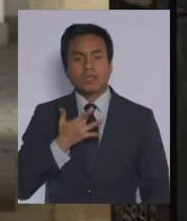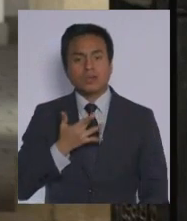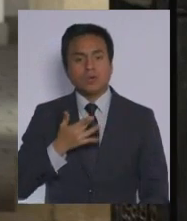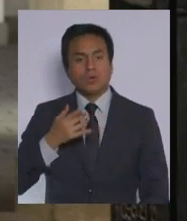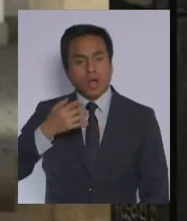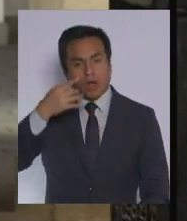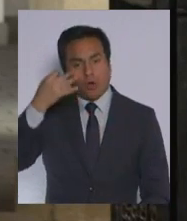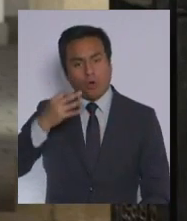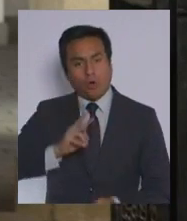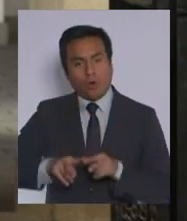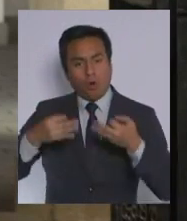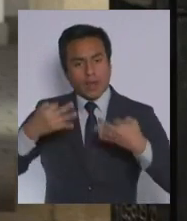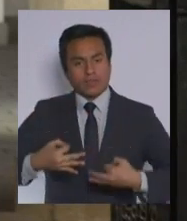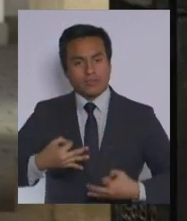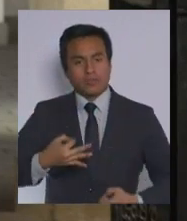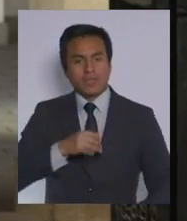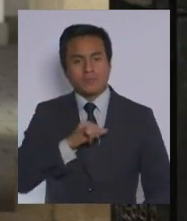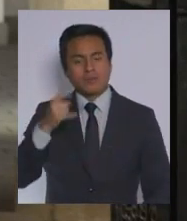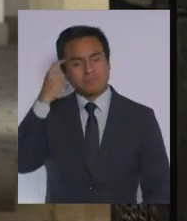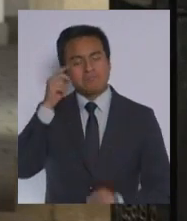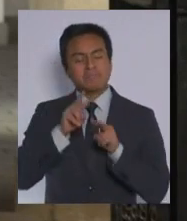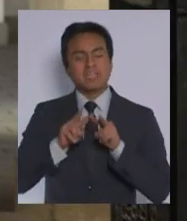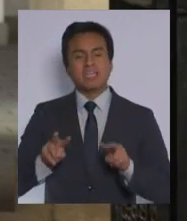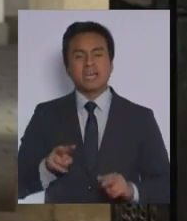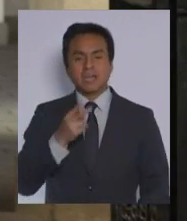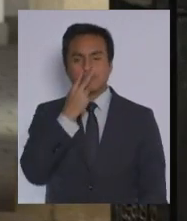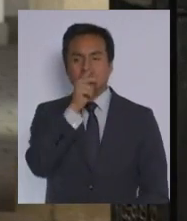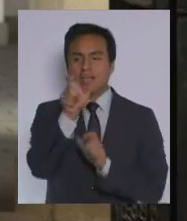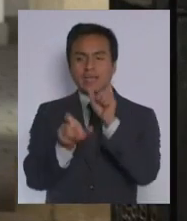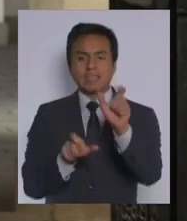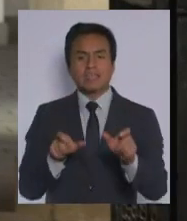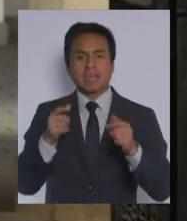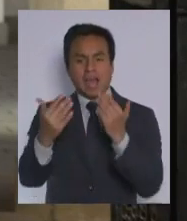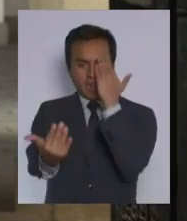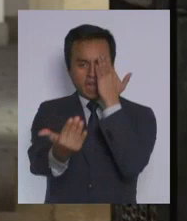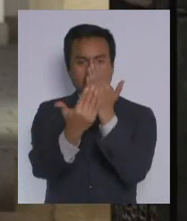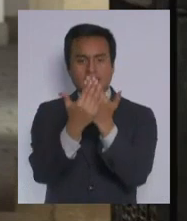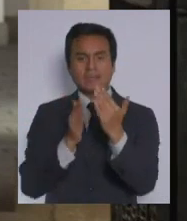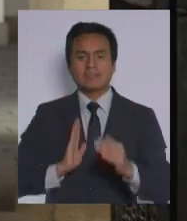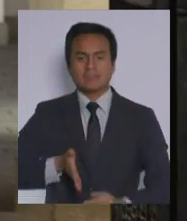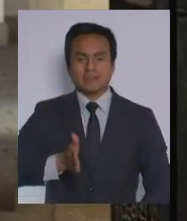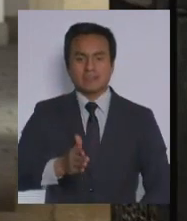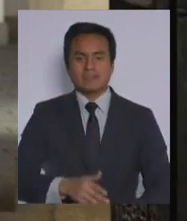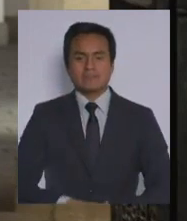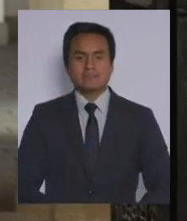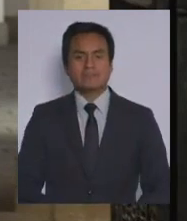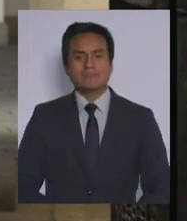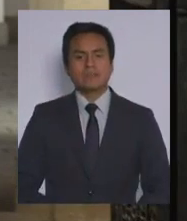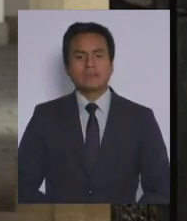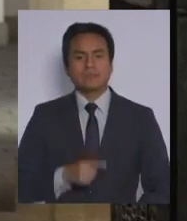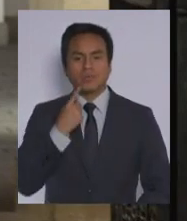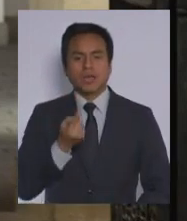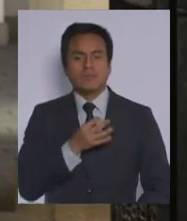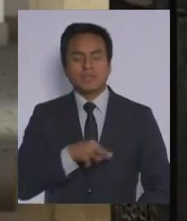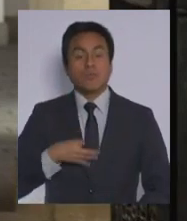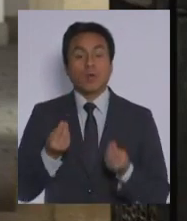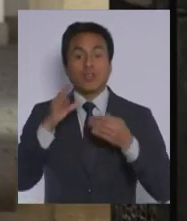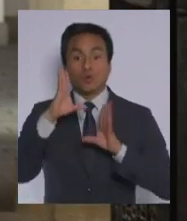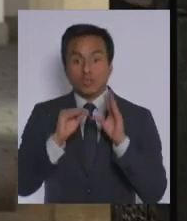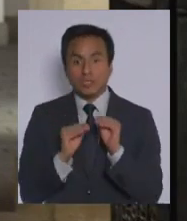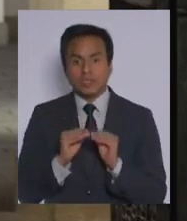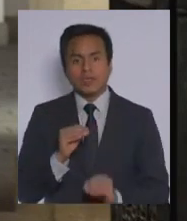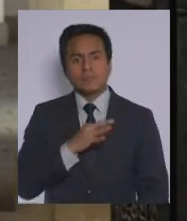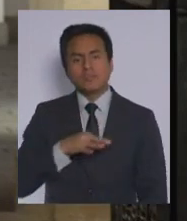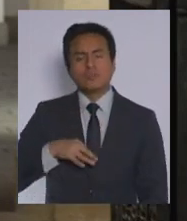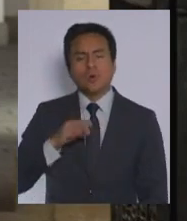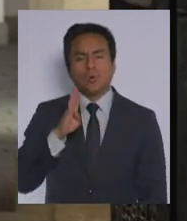uno tiene tranquilidad para mirar a la gente a la cara y seguir adelante administrada buenas noches el ministro